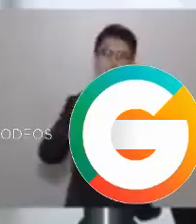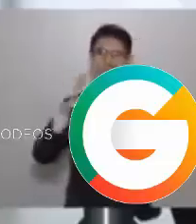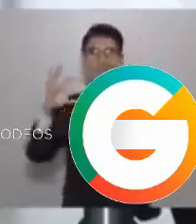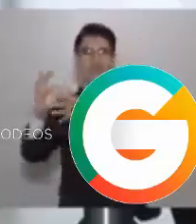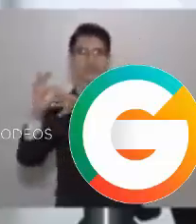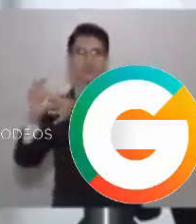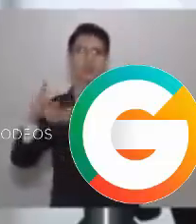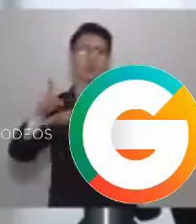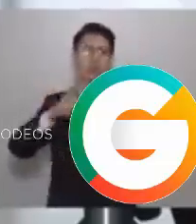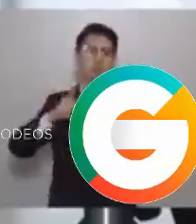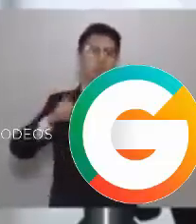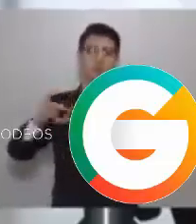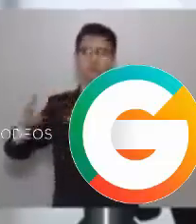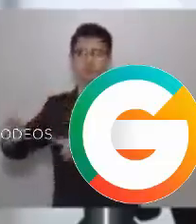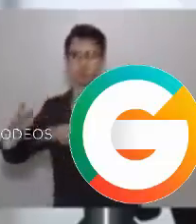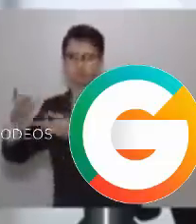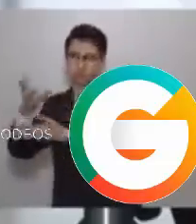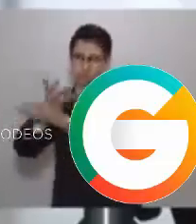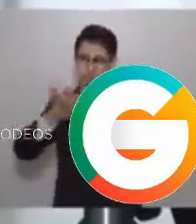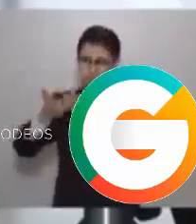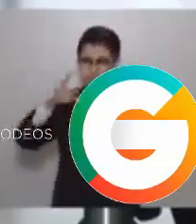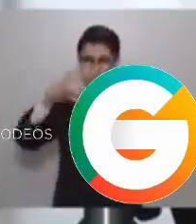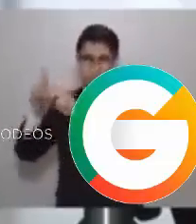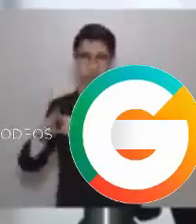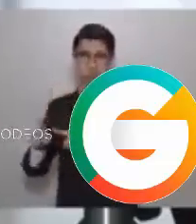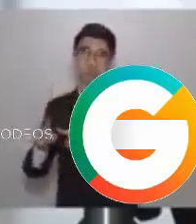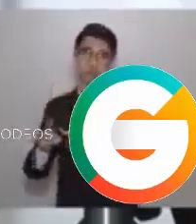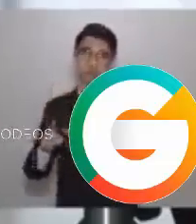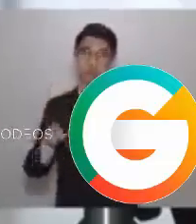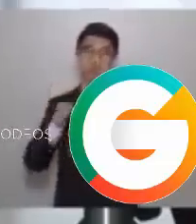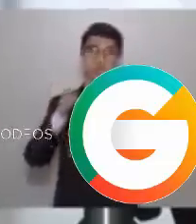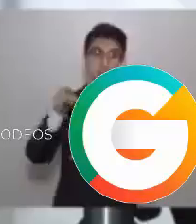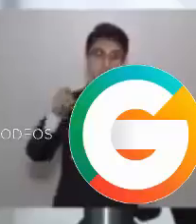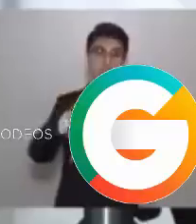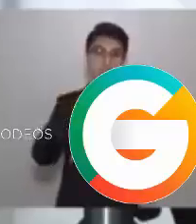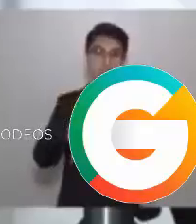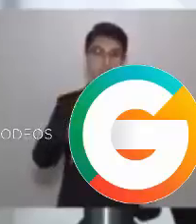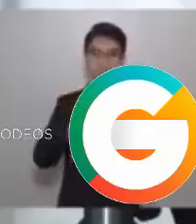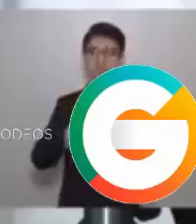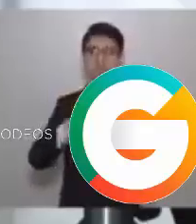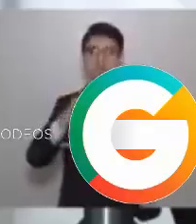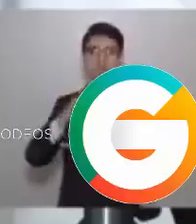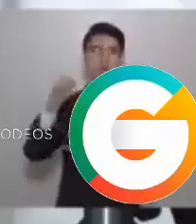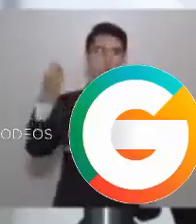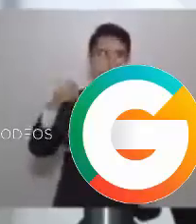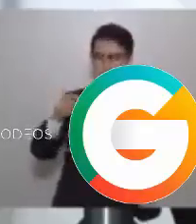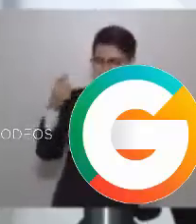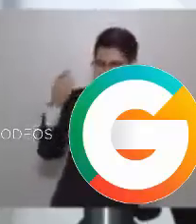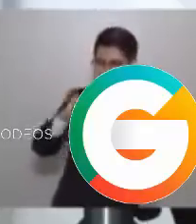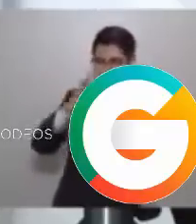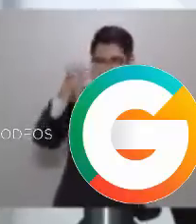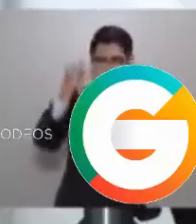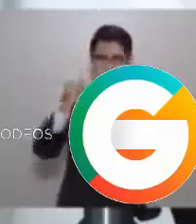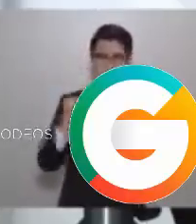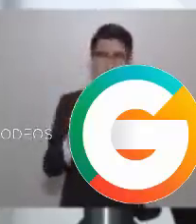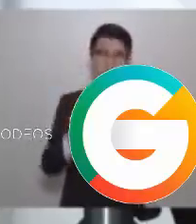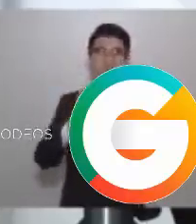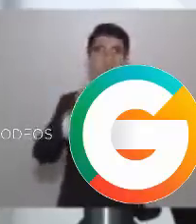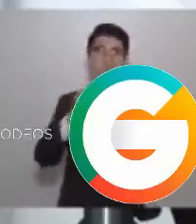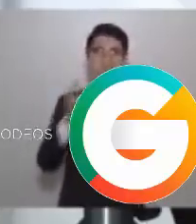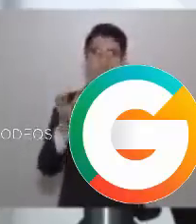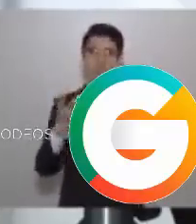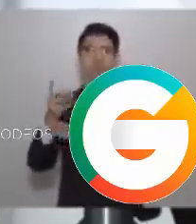se considera como participante de delitos del orden federal, particularmente del tráfico de drogas, en una situación de